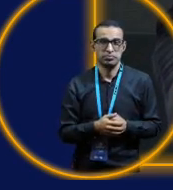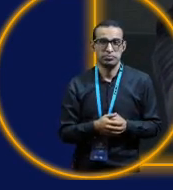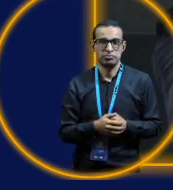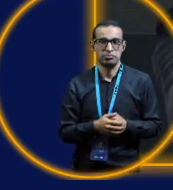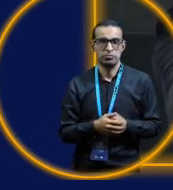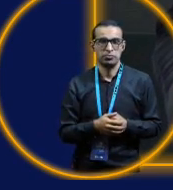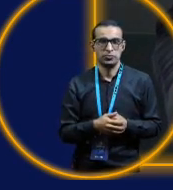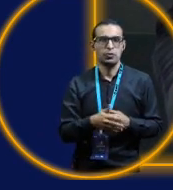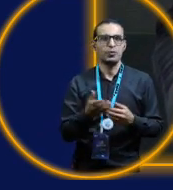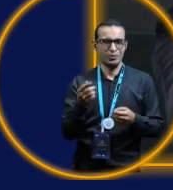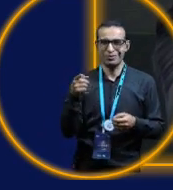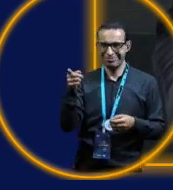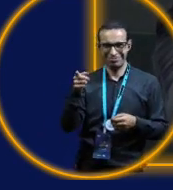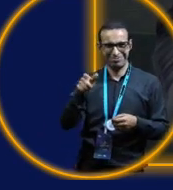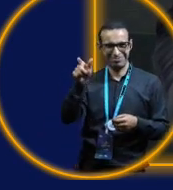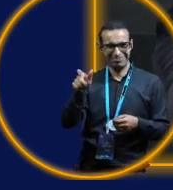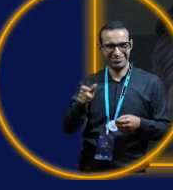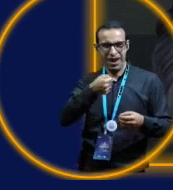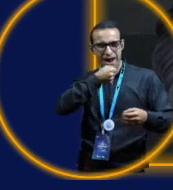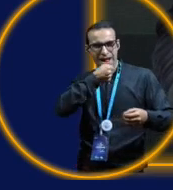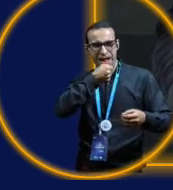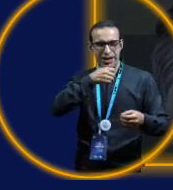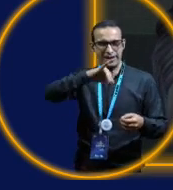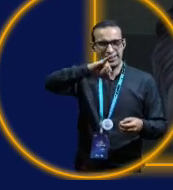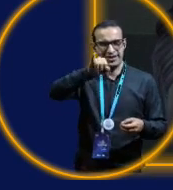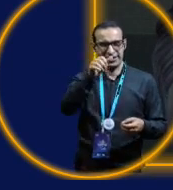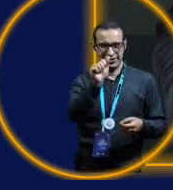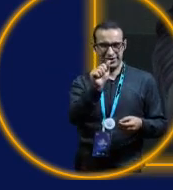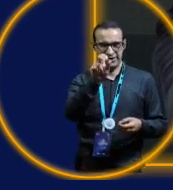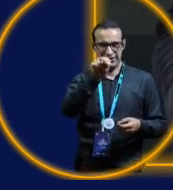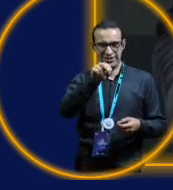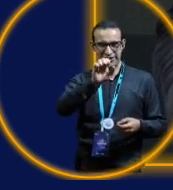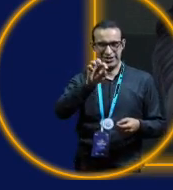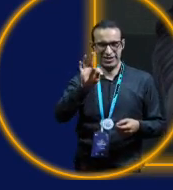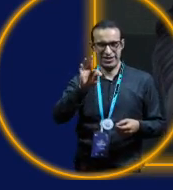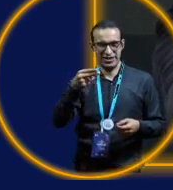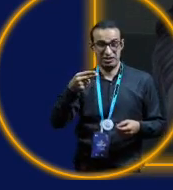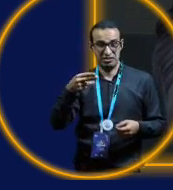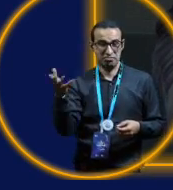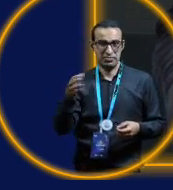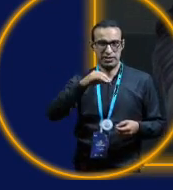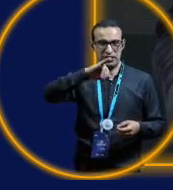amo entonces qu lo que amo de ella si